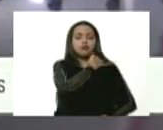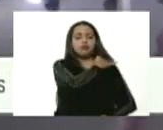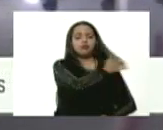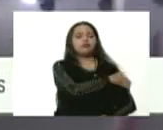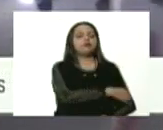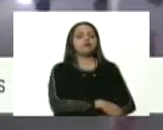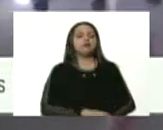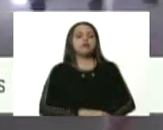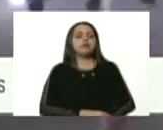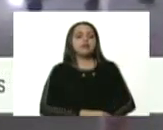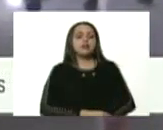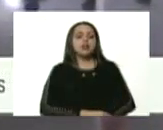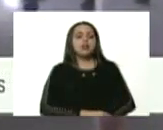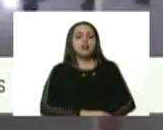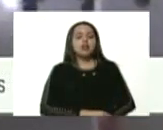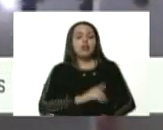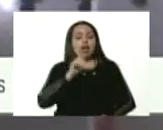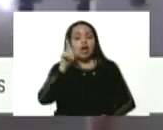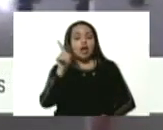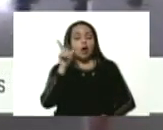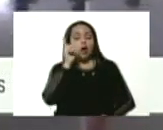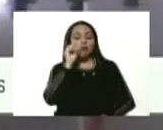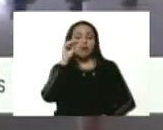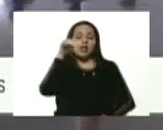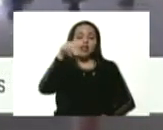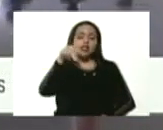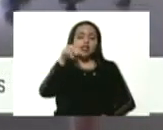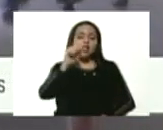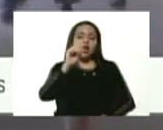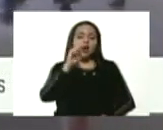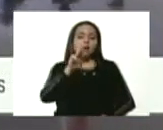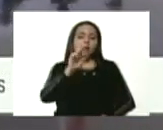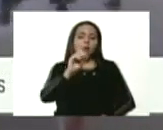a Napoleón Bonaparte allá en Europa.